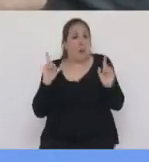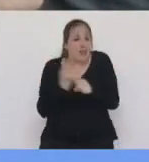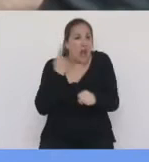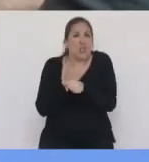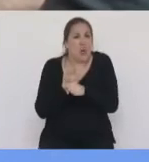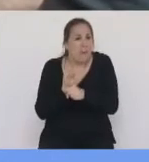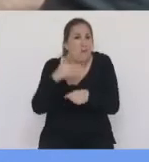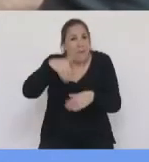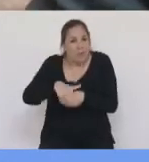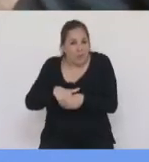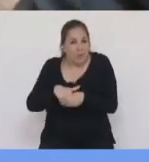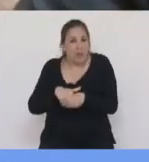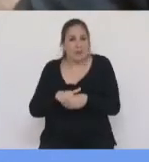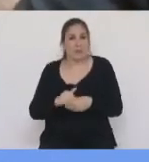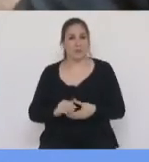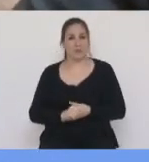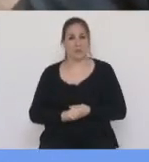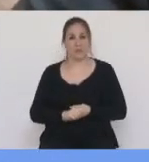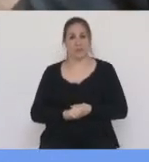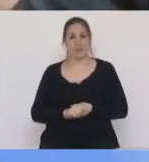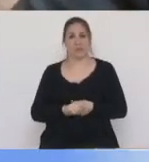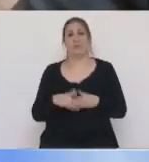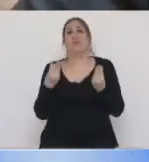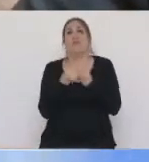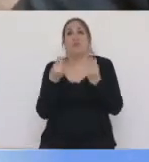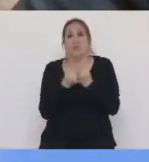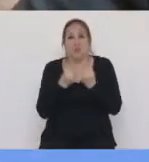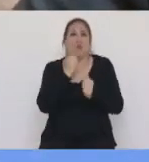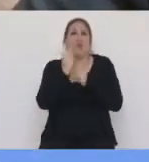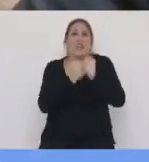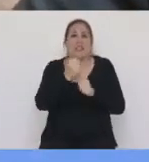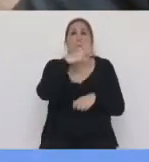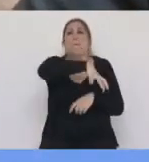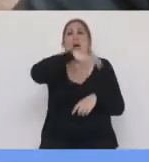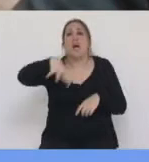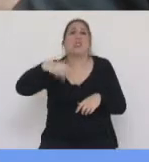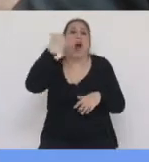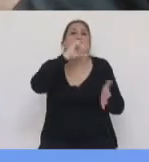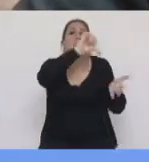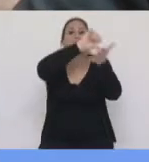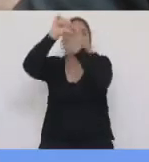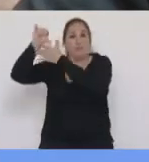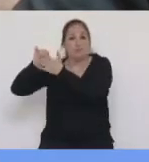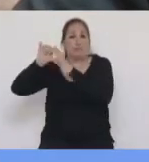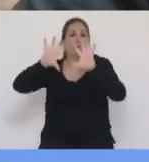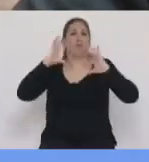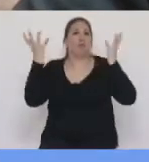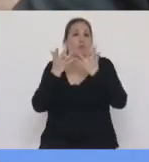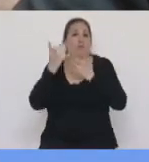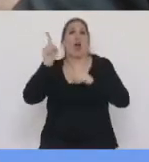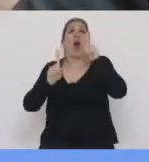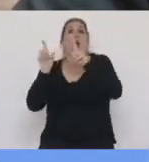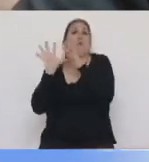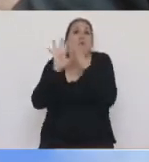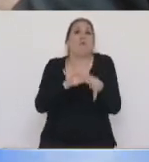claro qué muchas empresas multinacionales sectores interesados y afines con la